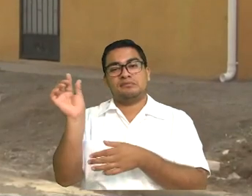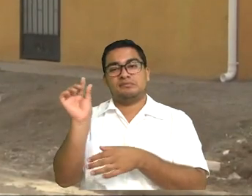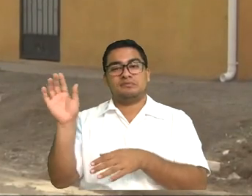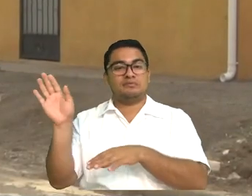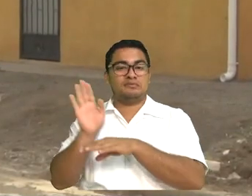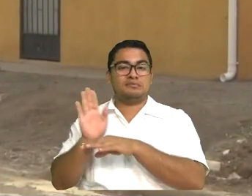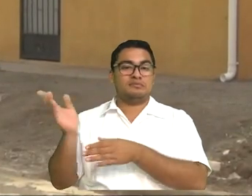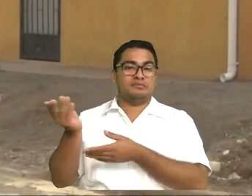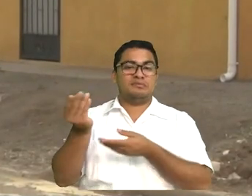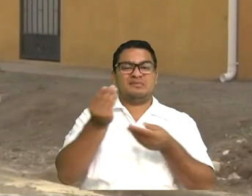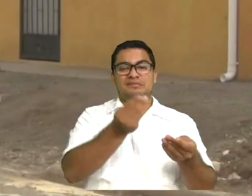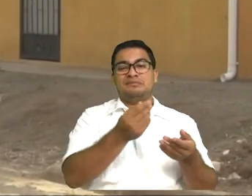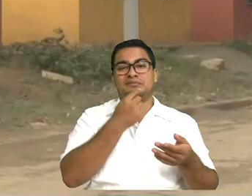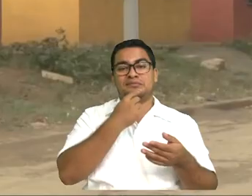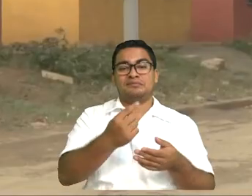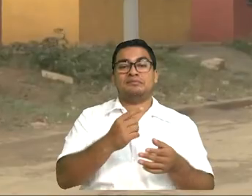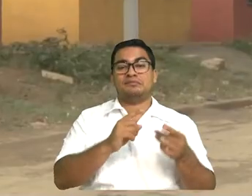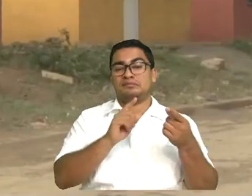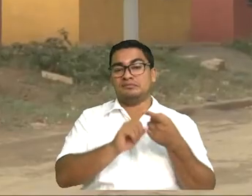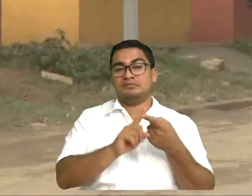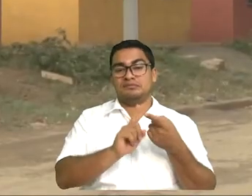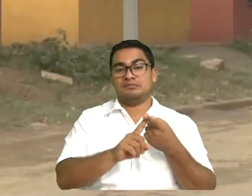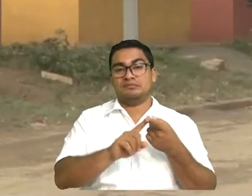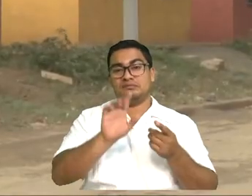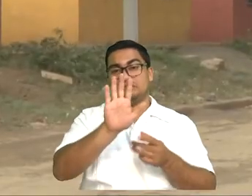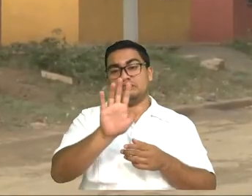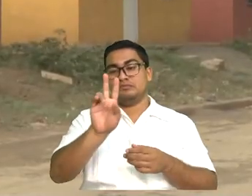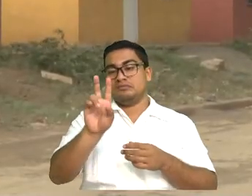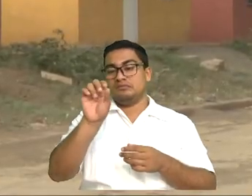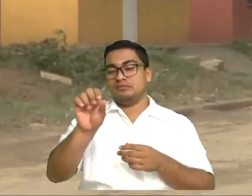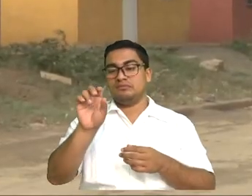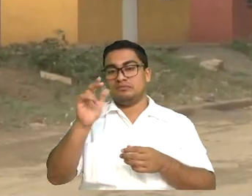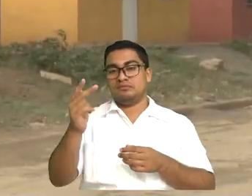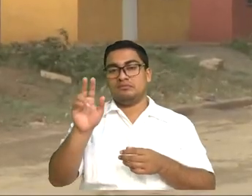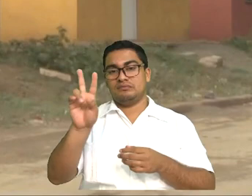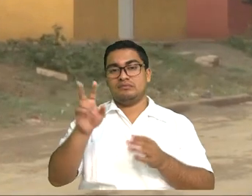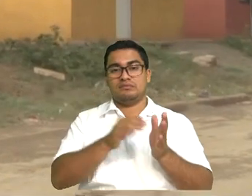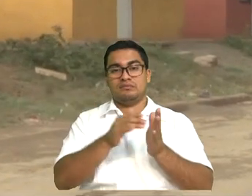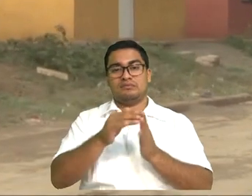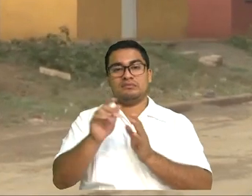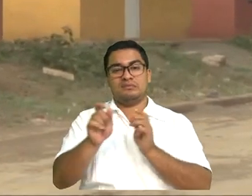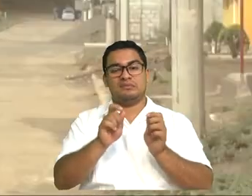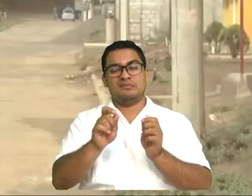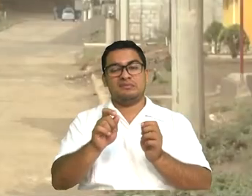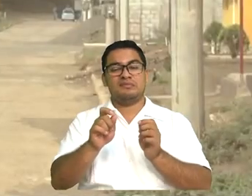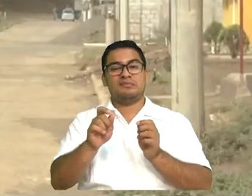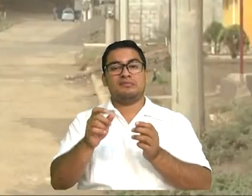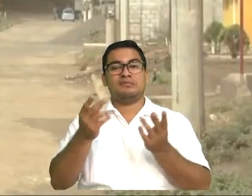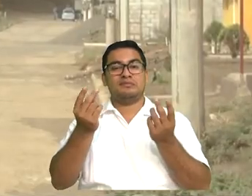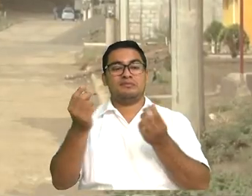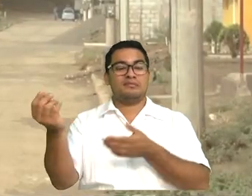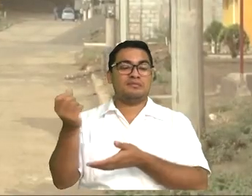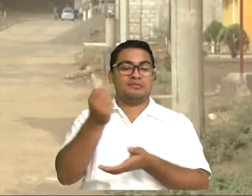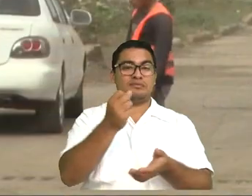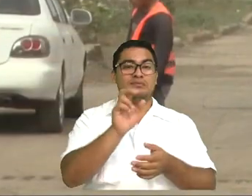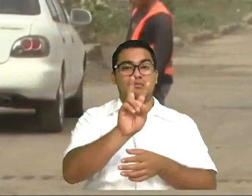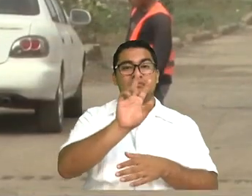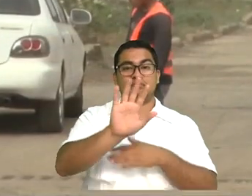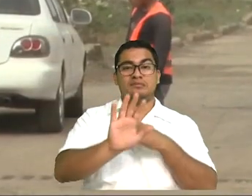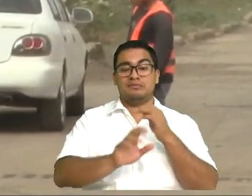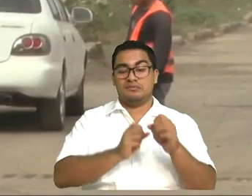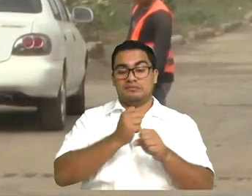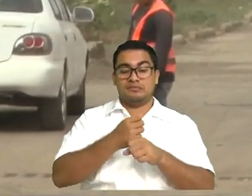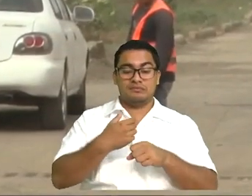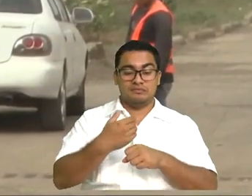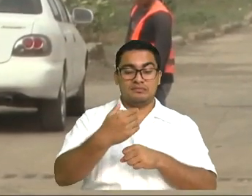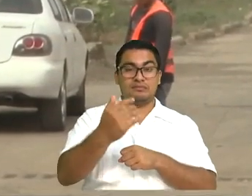tramos diferenciados. El primero, por 52.82 millones de dólares, contará con un plazo de 25 años, con